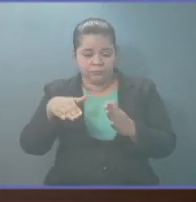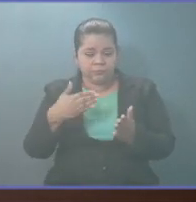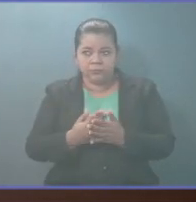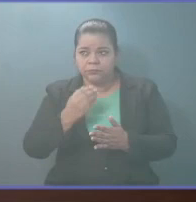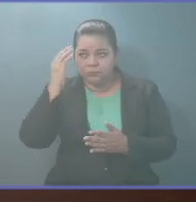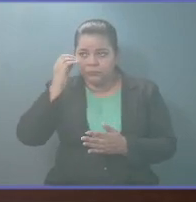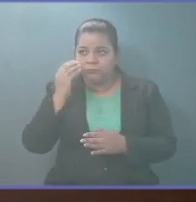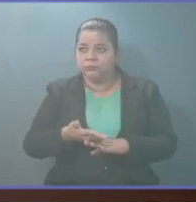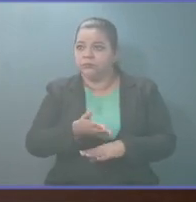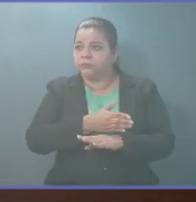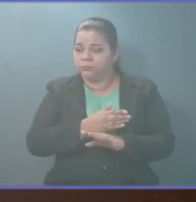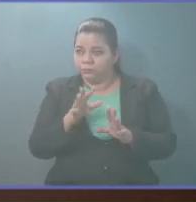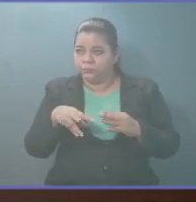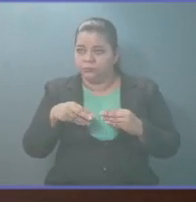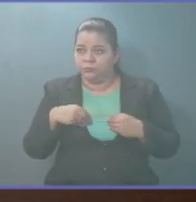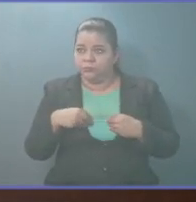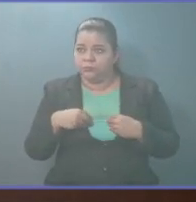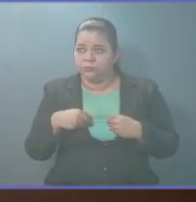Se acepta.